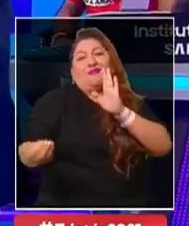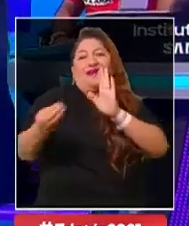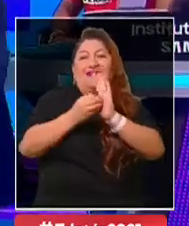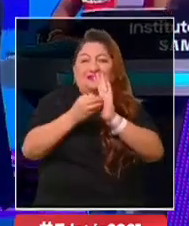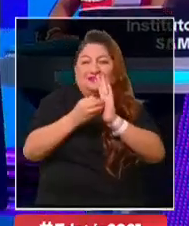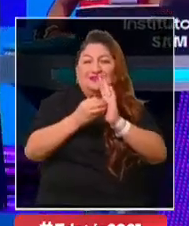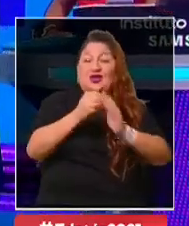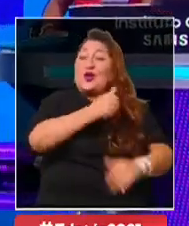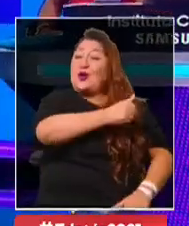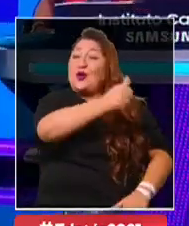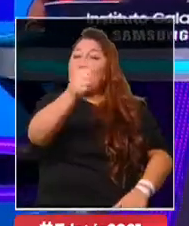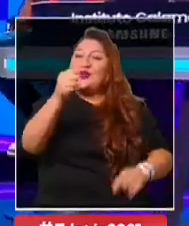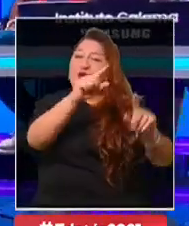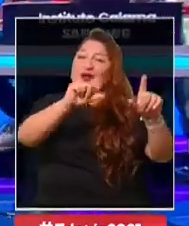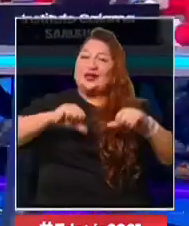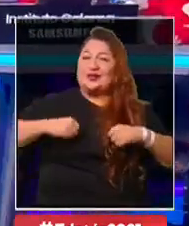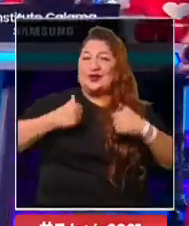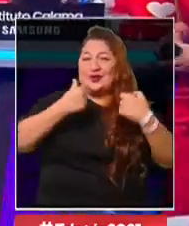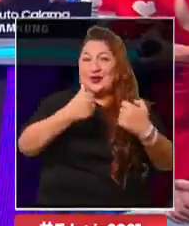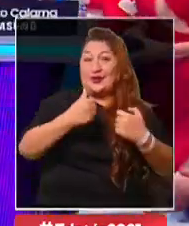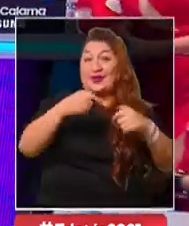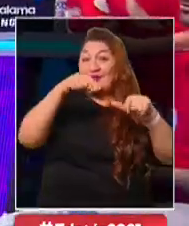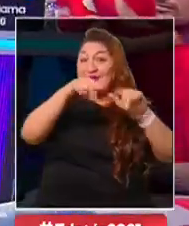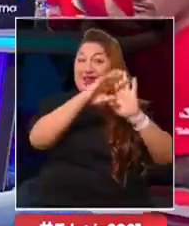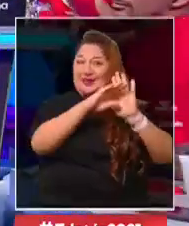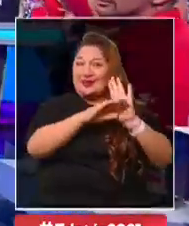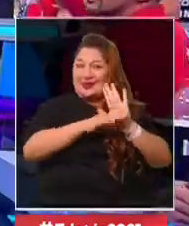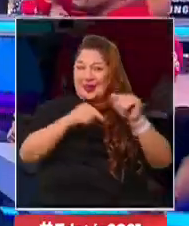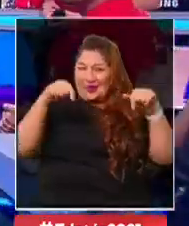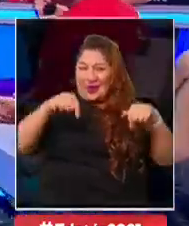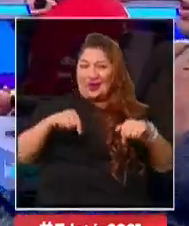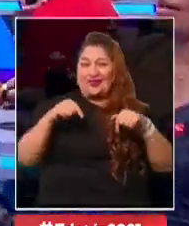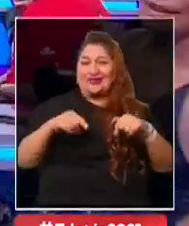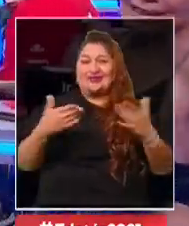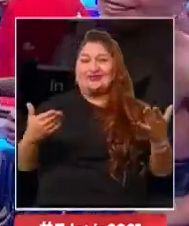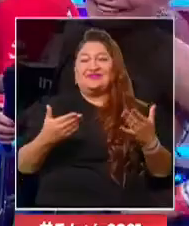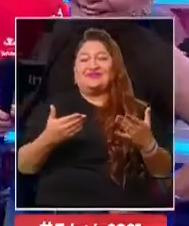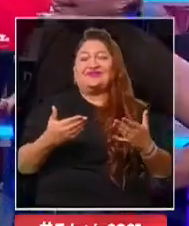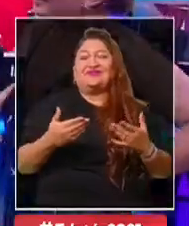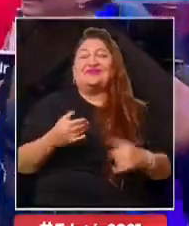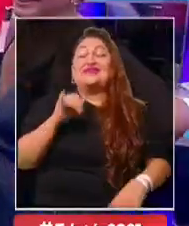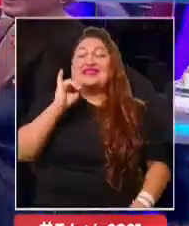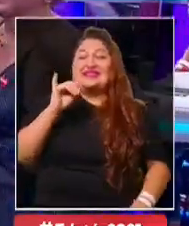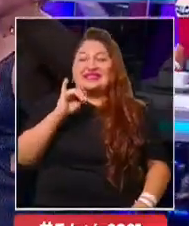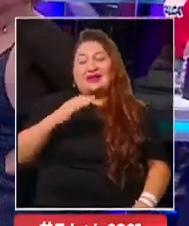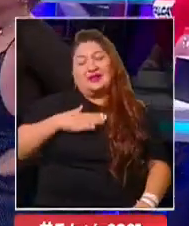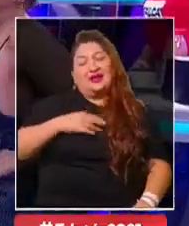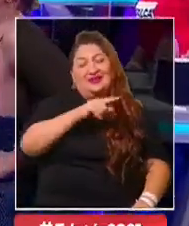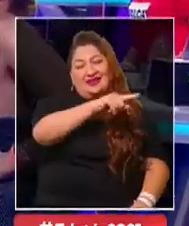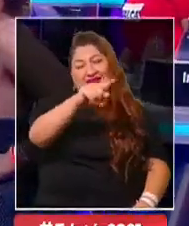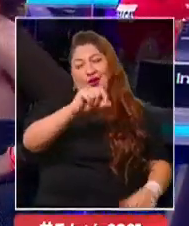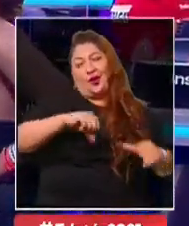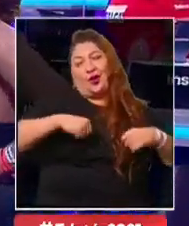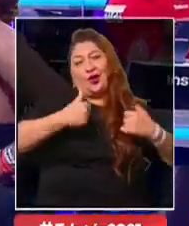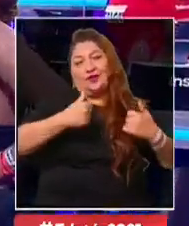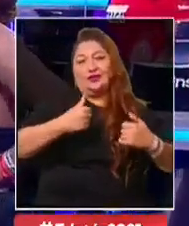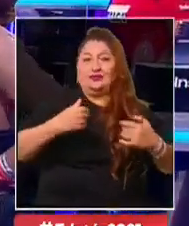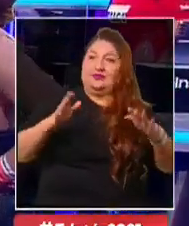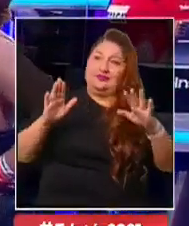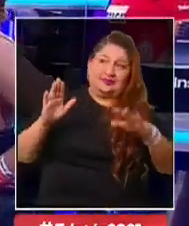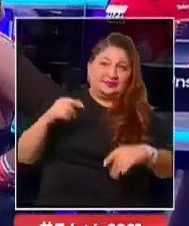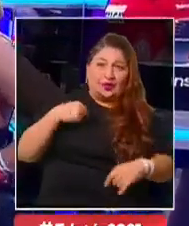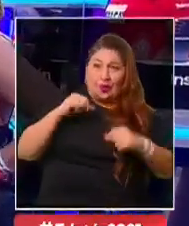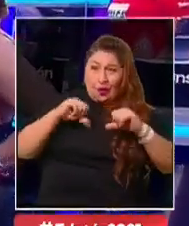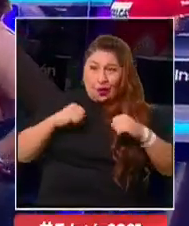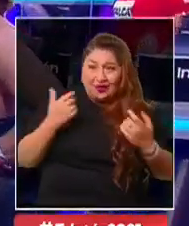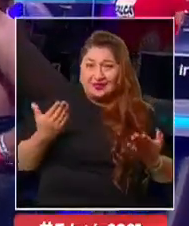jóvenes... Mira, este programa de hoy me estoy tomando... ¡Jóvenes, chicos! Sí, para mí son jóvenes. O sea, jóvenes. ¡Puros